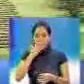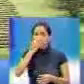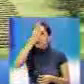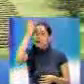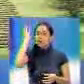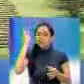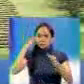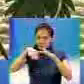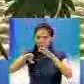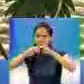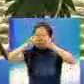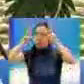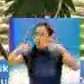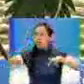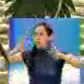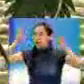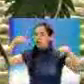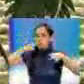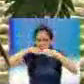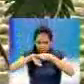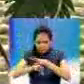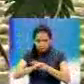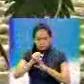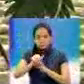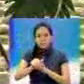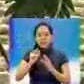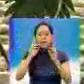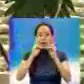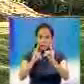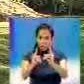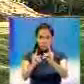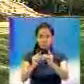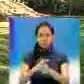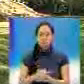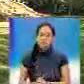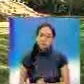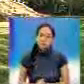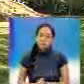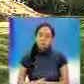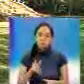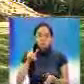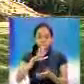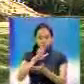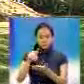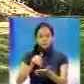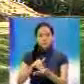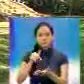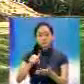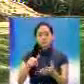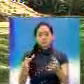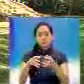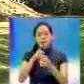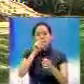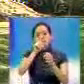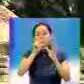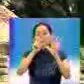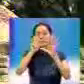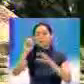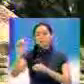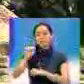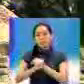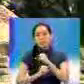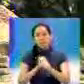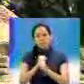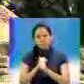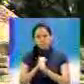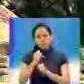laderas de volcanes y montañas de la costa sur en Retauleu. La ciudad estuvo ocupada por 1700 años, es